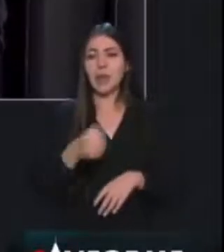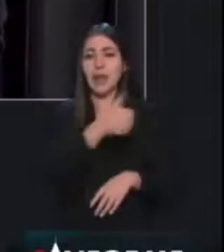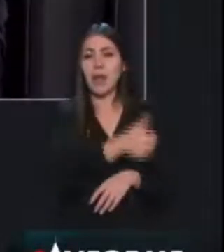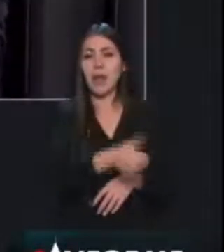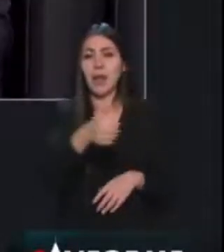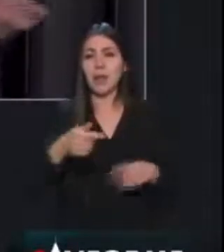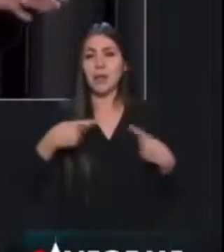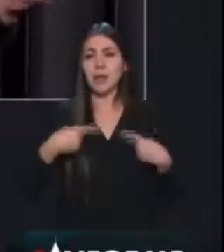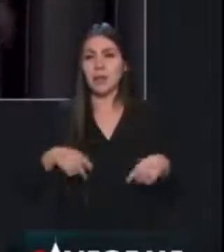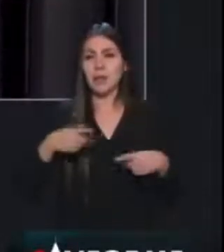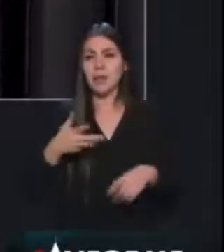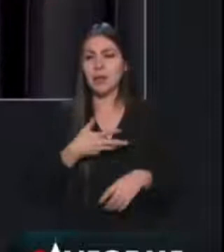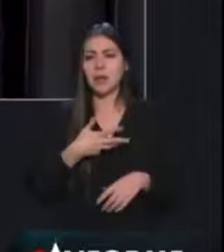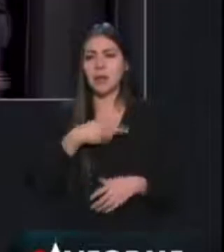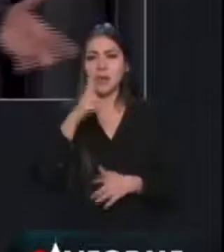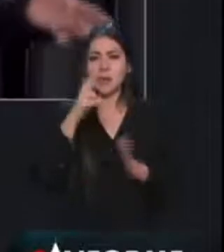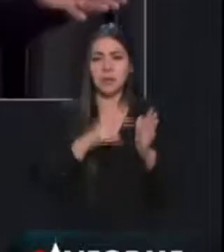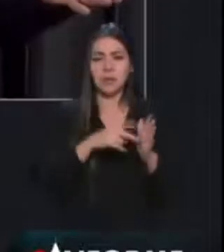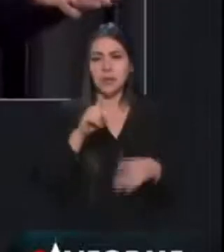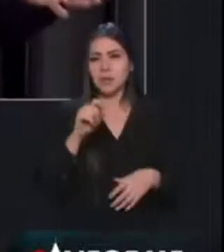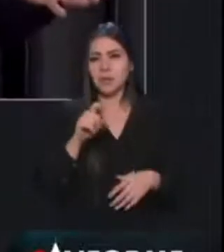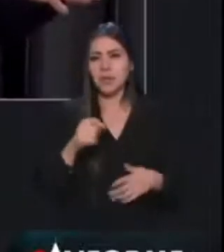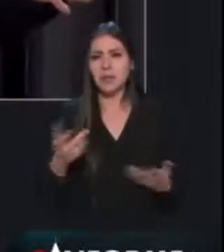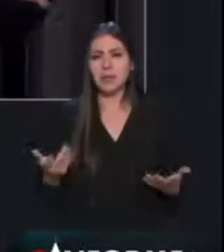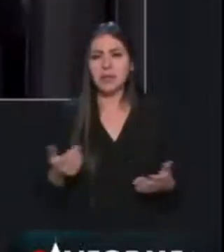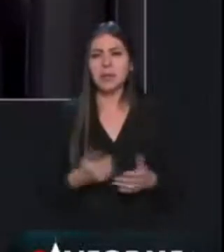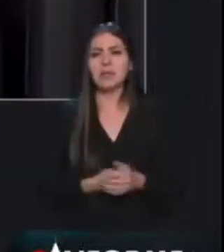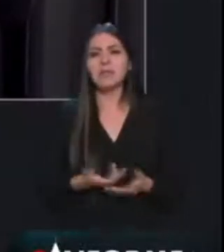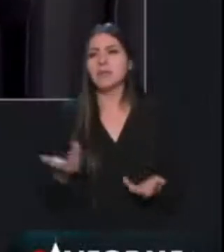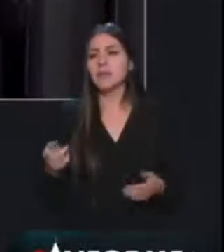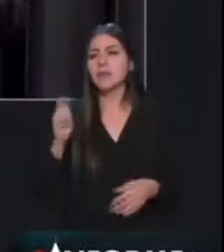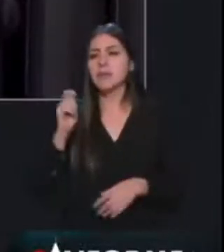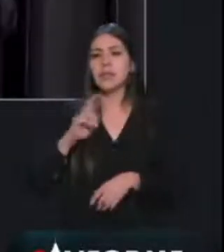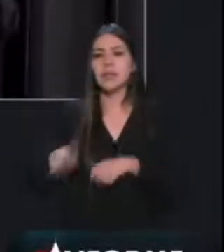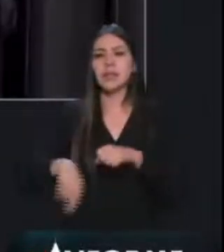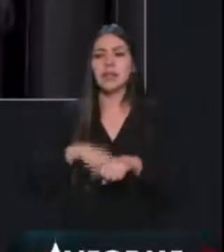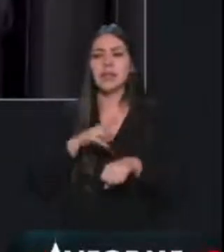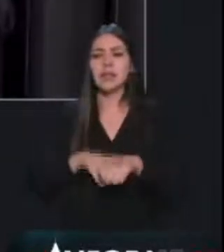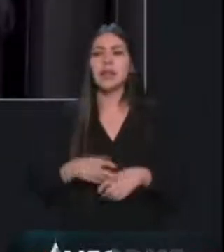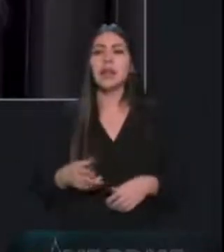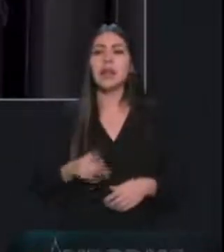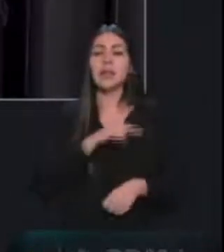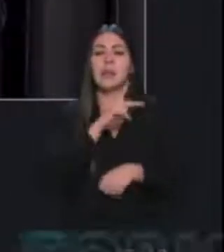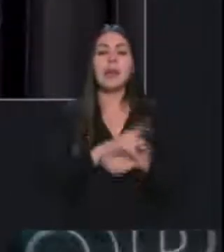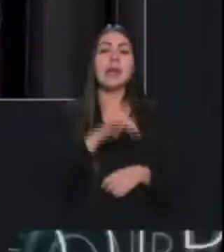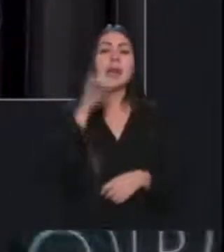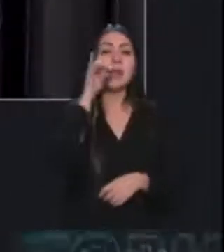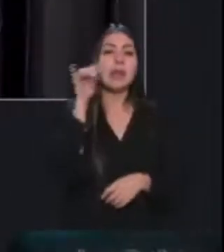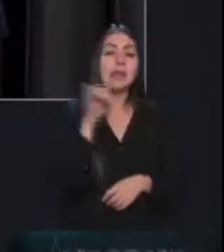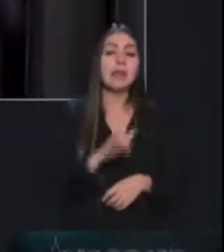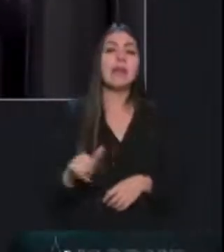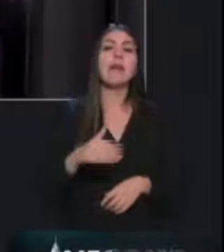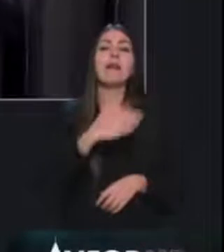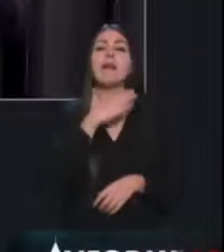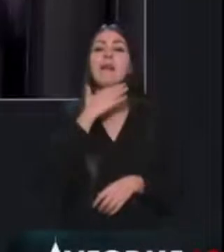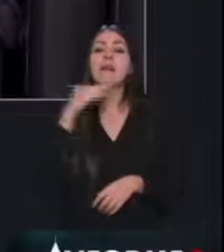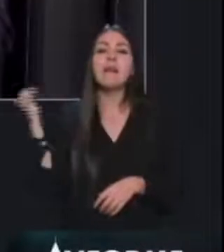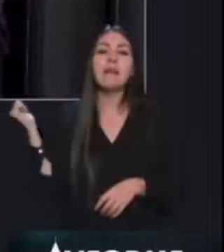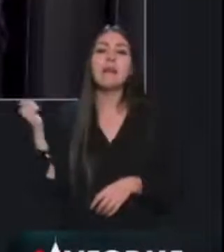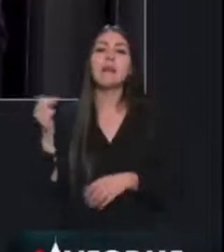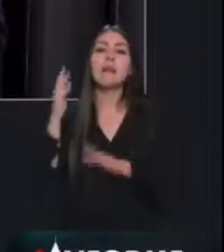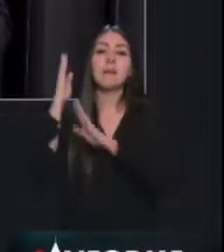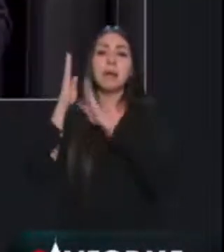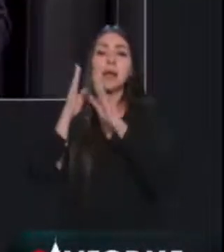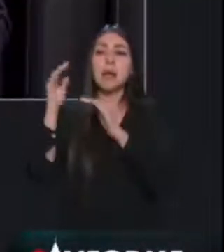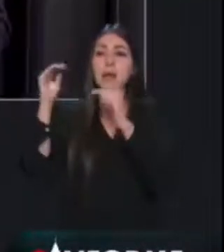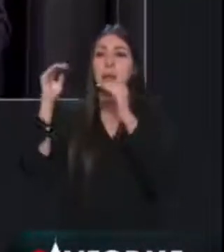datos, aquí los tengo, 2020, pues es natural. Los países como Alemania, Italia, Holanda, Bélgica, su consumo es menor, pero